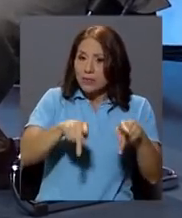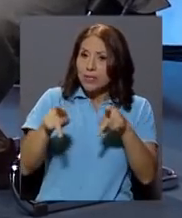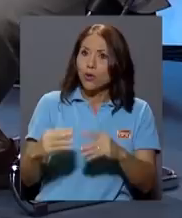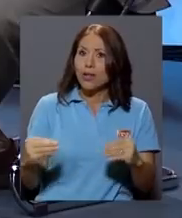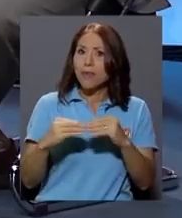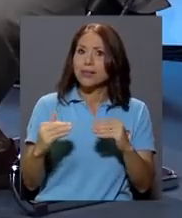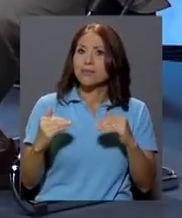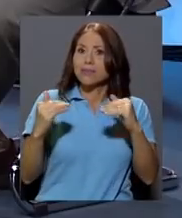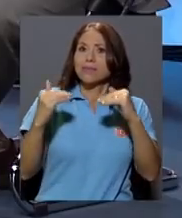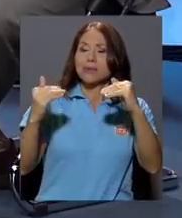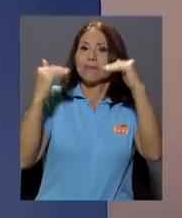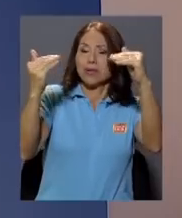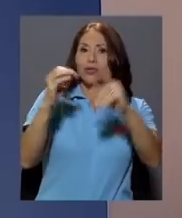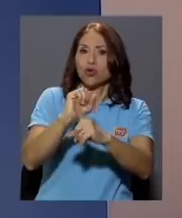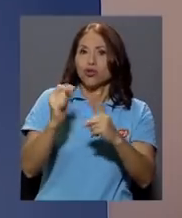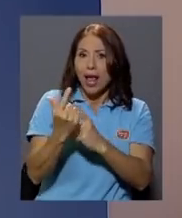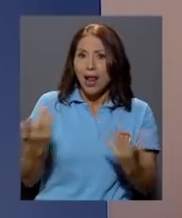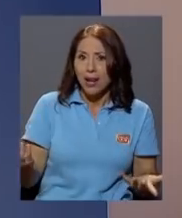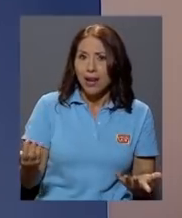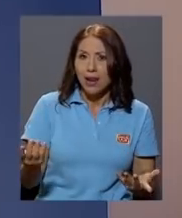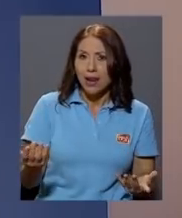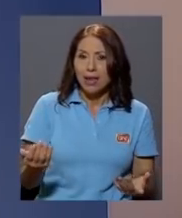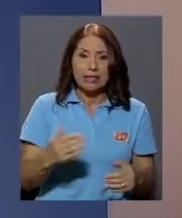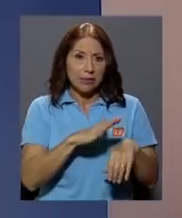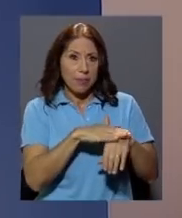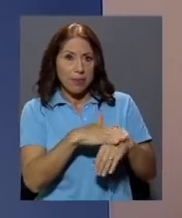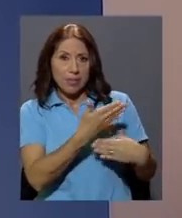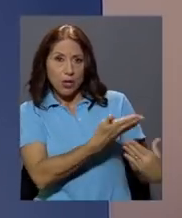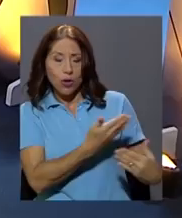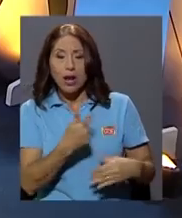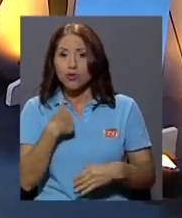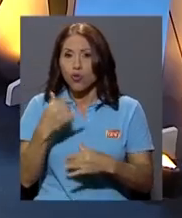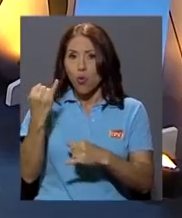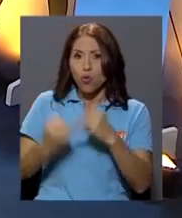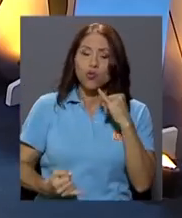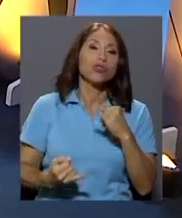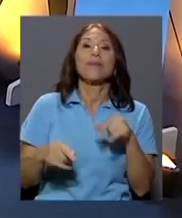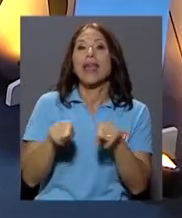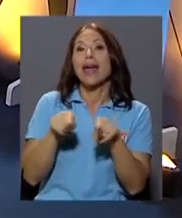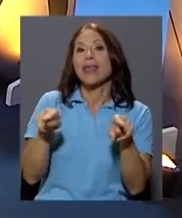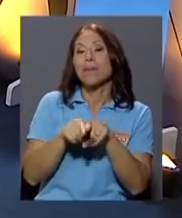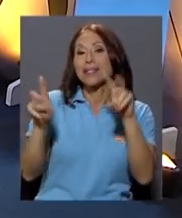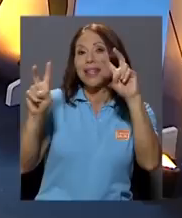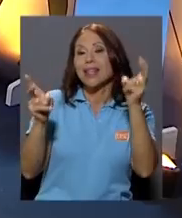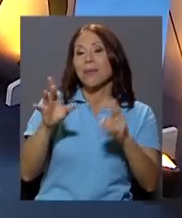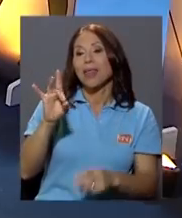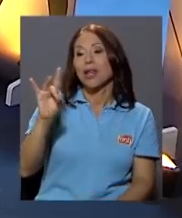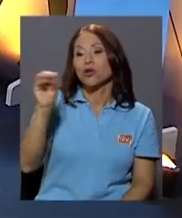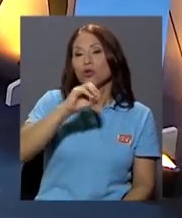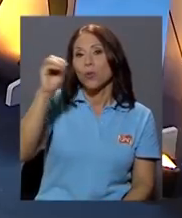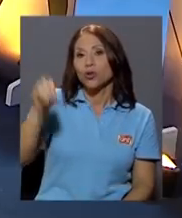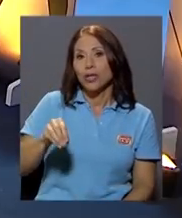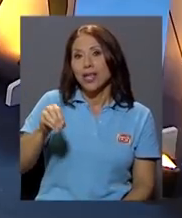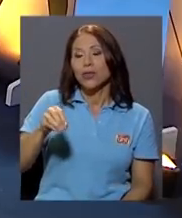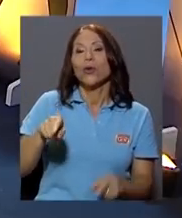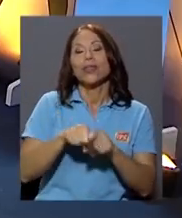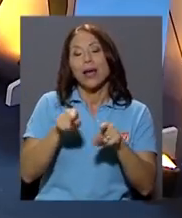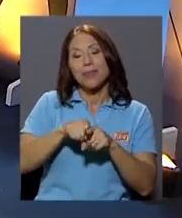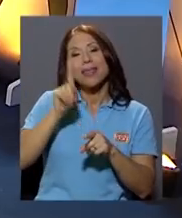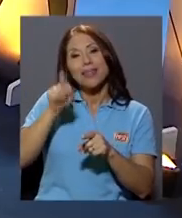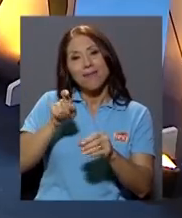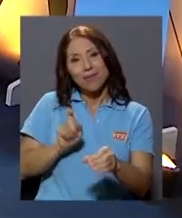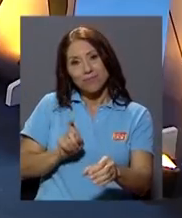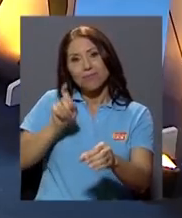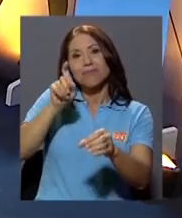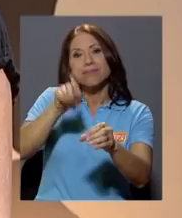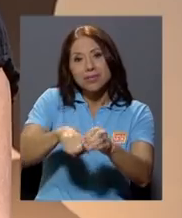don Carlos, concluyo que además del tema del 8%, tenemos que unir el